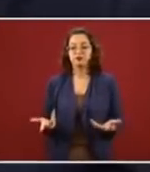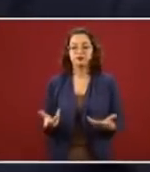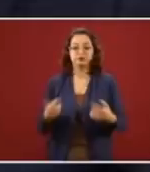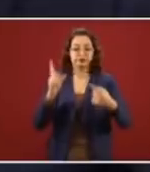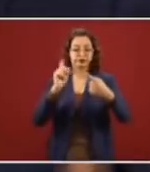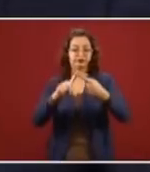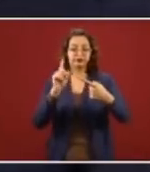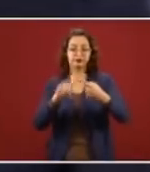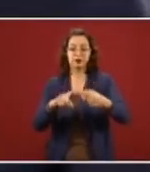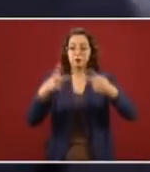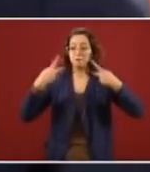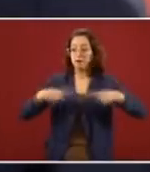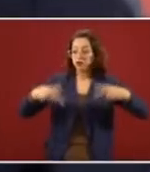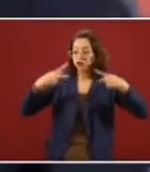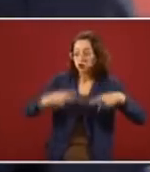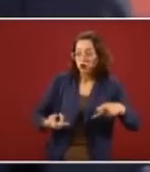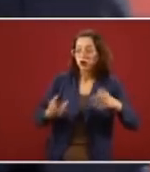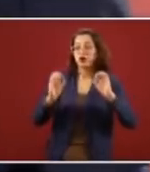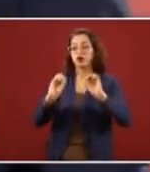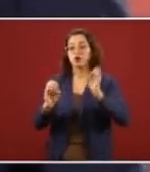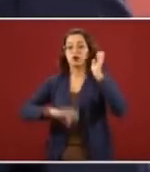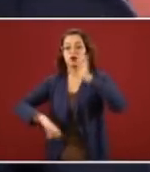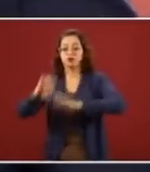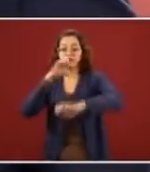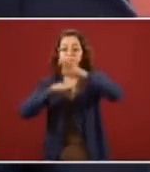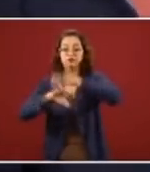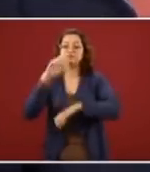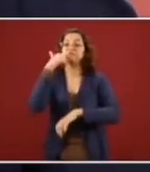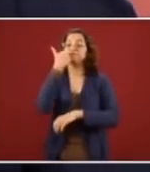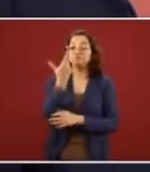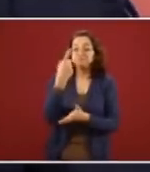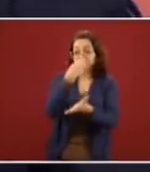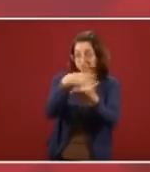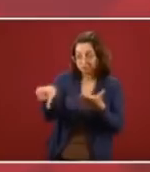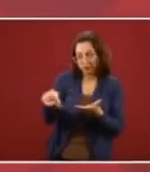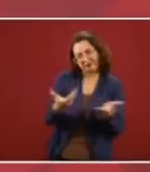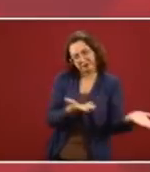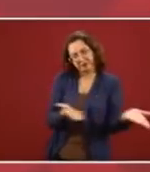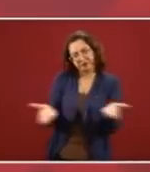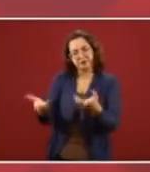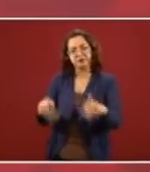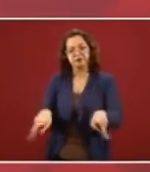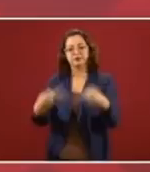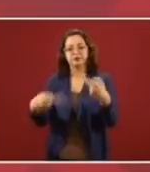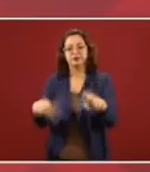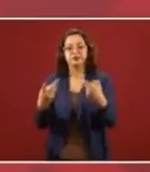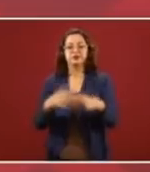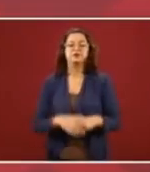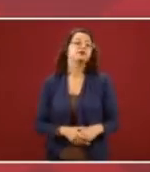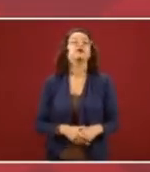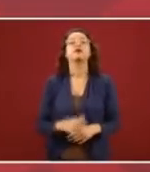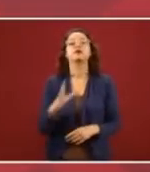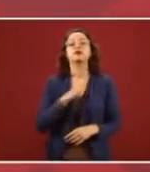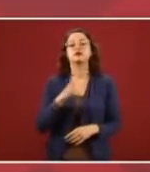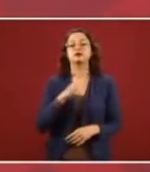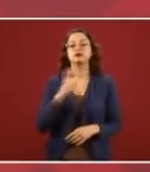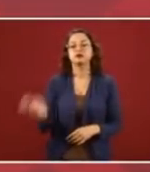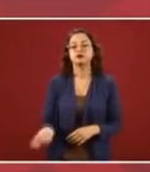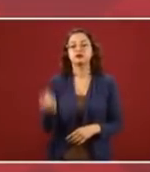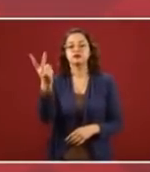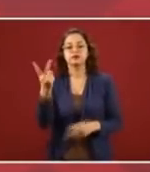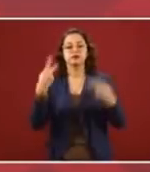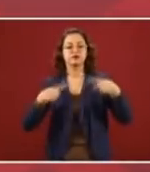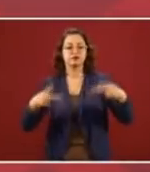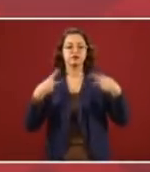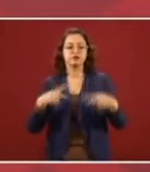un comprador, que les comentaba que habían dos compradores